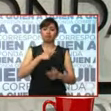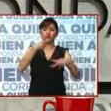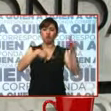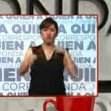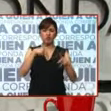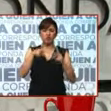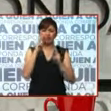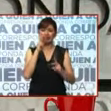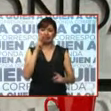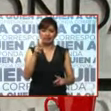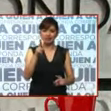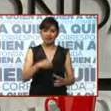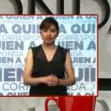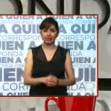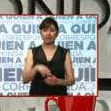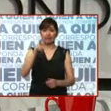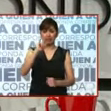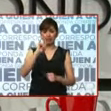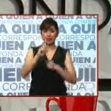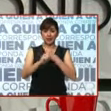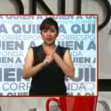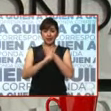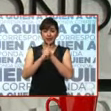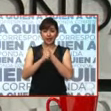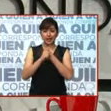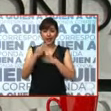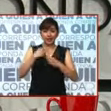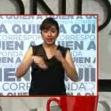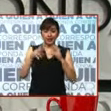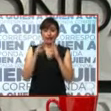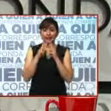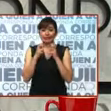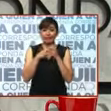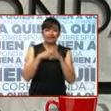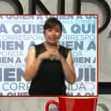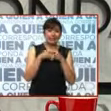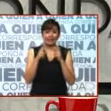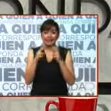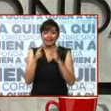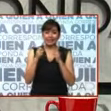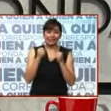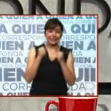partido. Vamos a tener problemas en los dedos todos los mexicanos porque estamos todos así, ¿no?